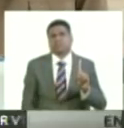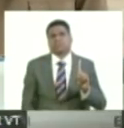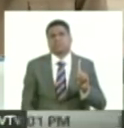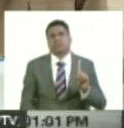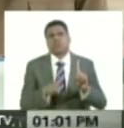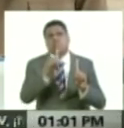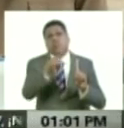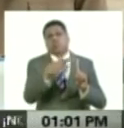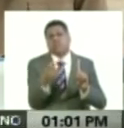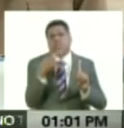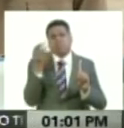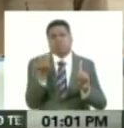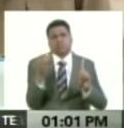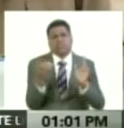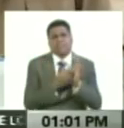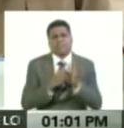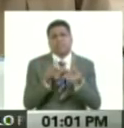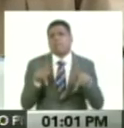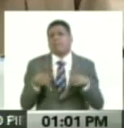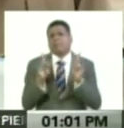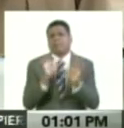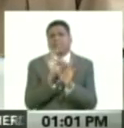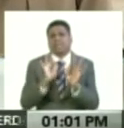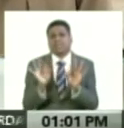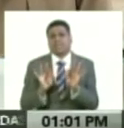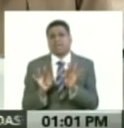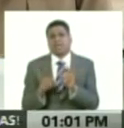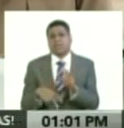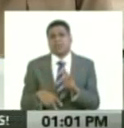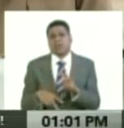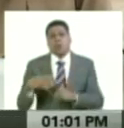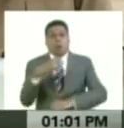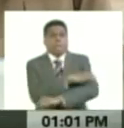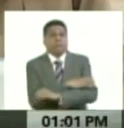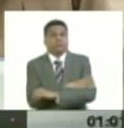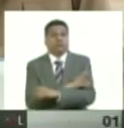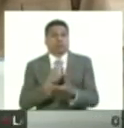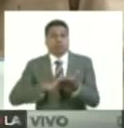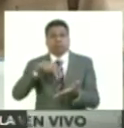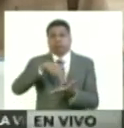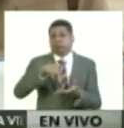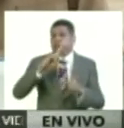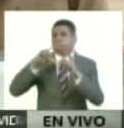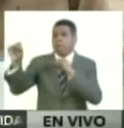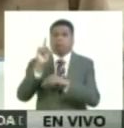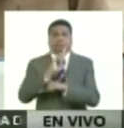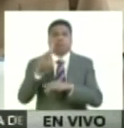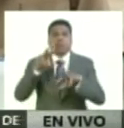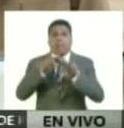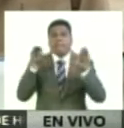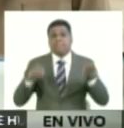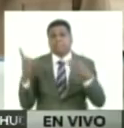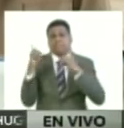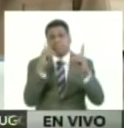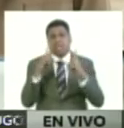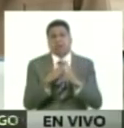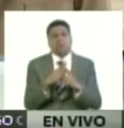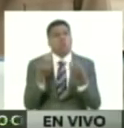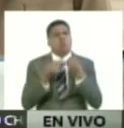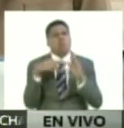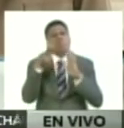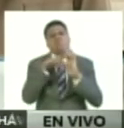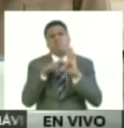reiteradas oportunidades han dicho que no van a permitir que la oposición se levante de la mesa de diálogo. ¿Cuál es ese mecanismo para ustedes impedir esto? Y